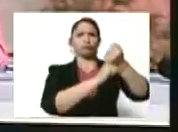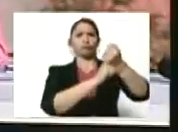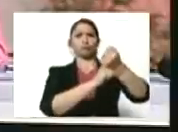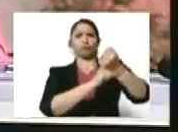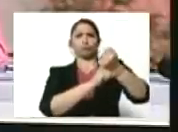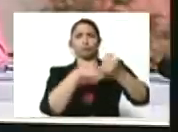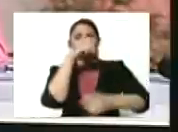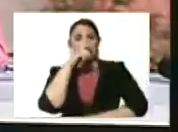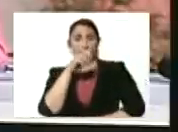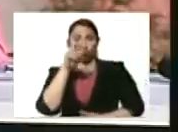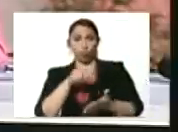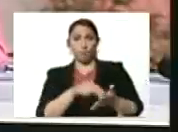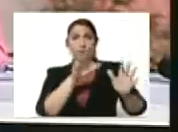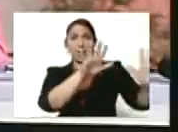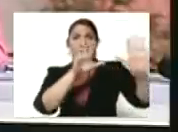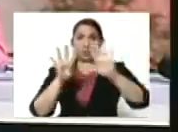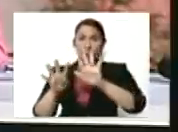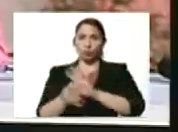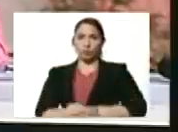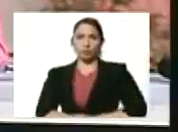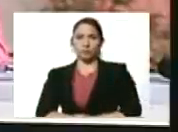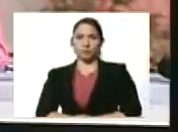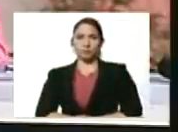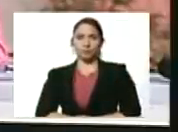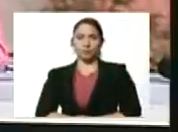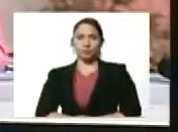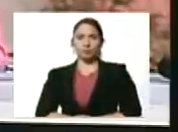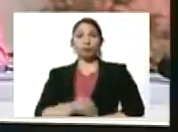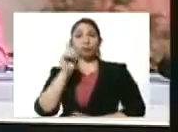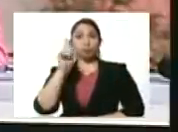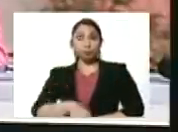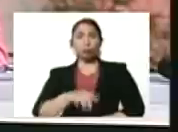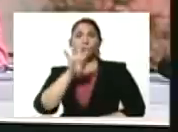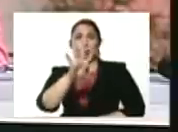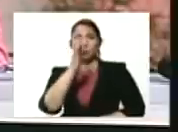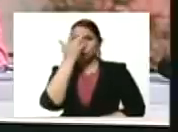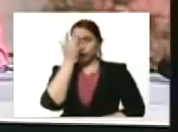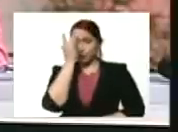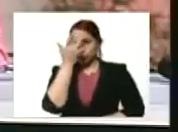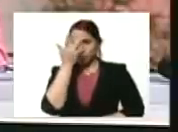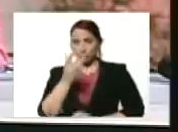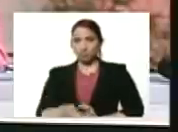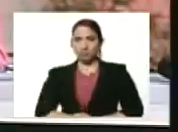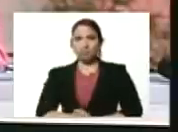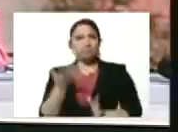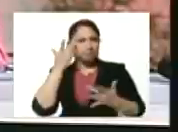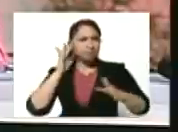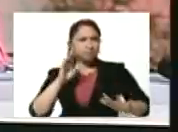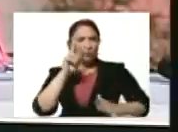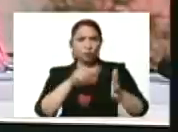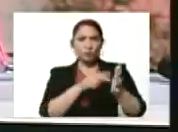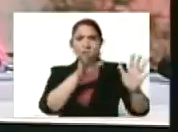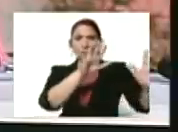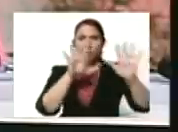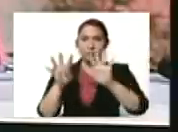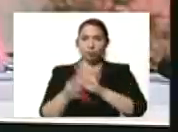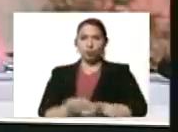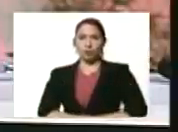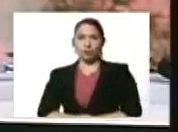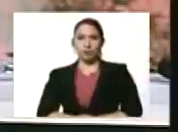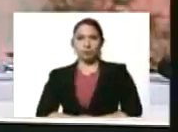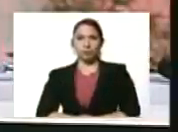el año 2019, también el 4 de febrero, creo que fue 2019,